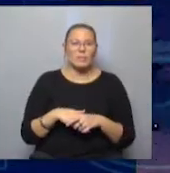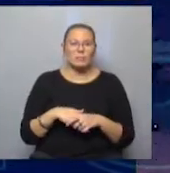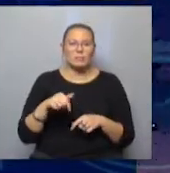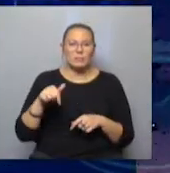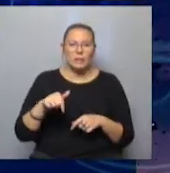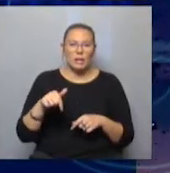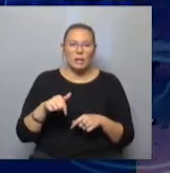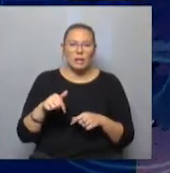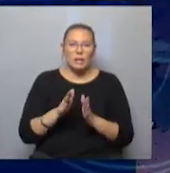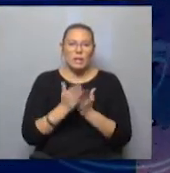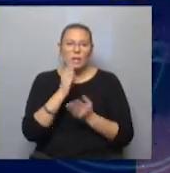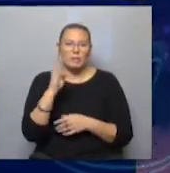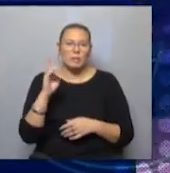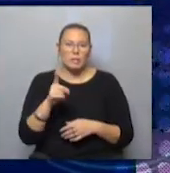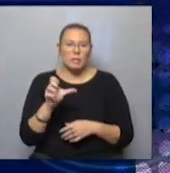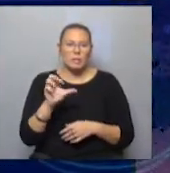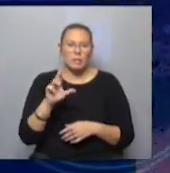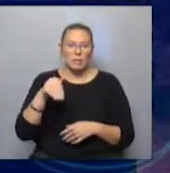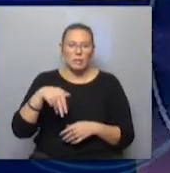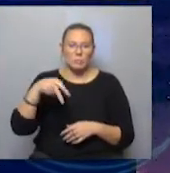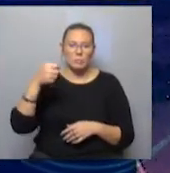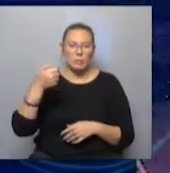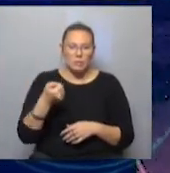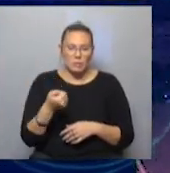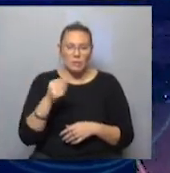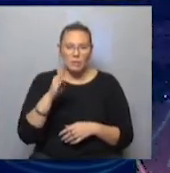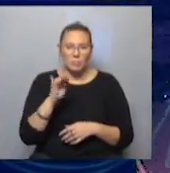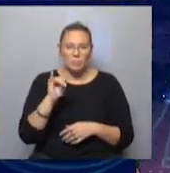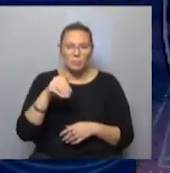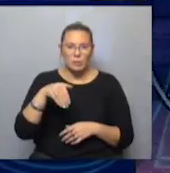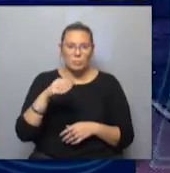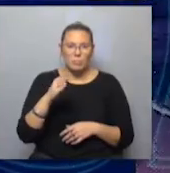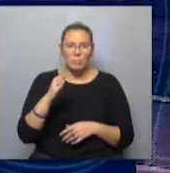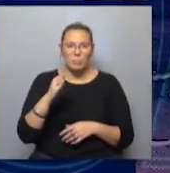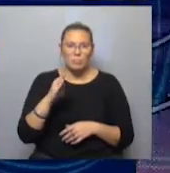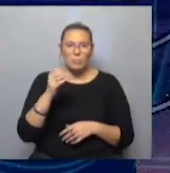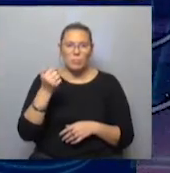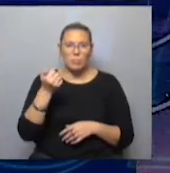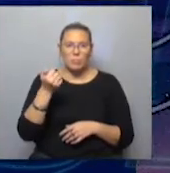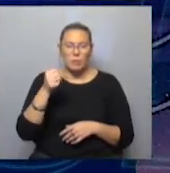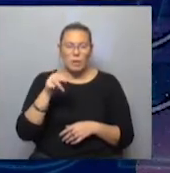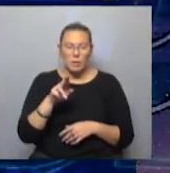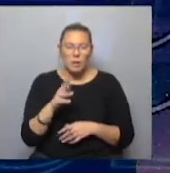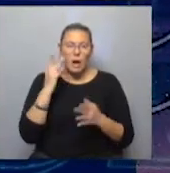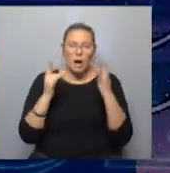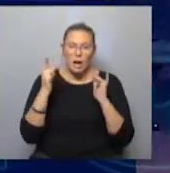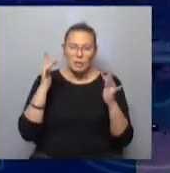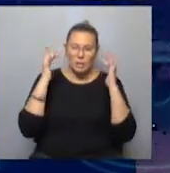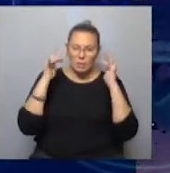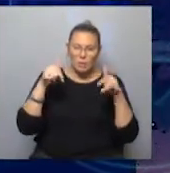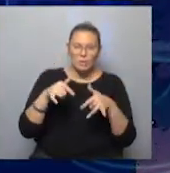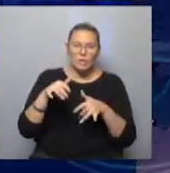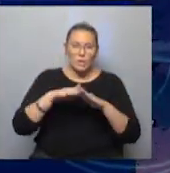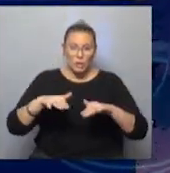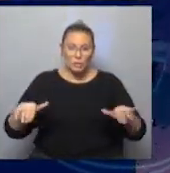hoy aquí en Librería Germina tenemos Pimpau, Arte y Educación en las Infancias, el libro, ¿verdad?